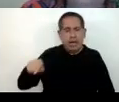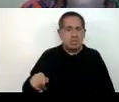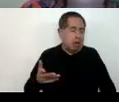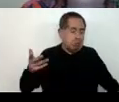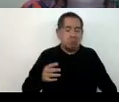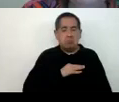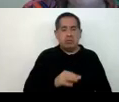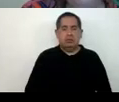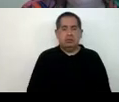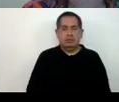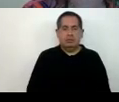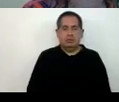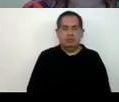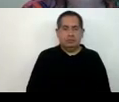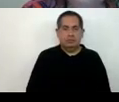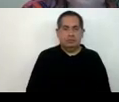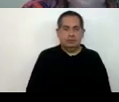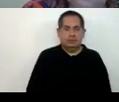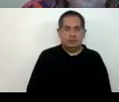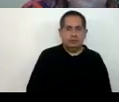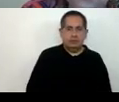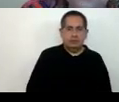la paciente o al paciente.